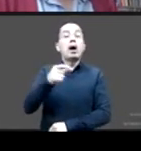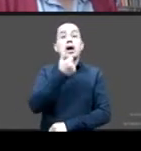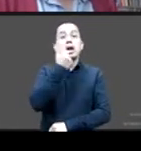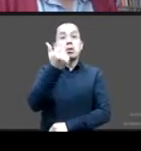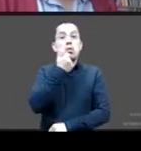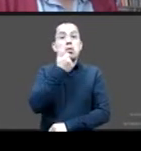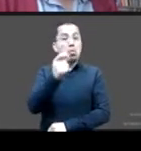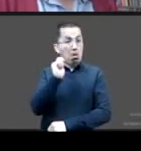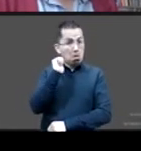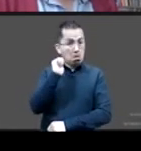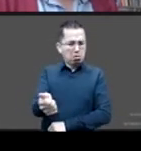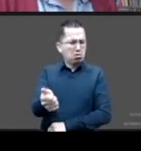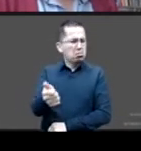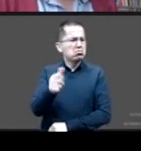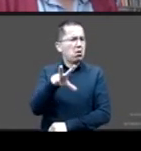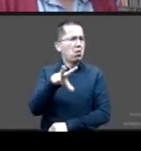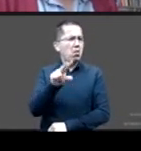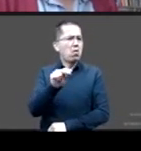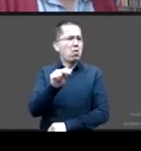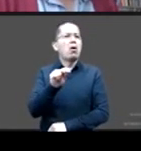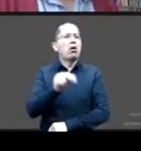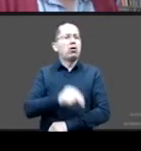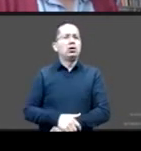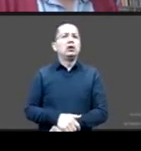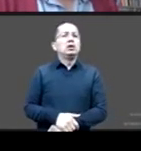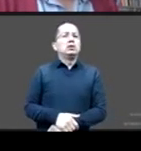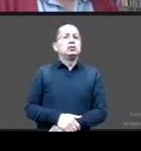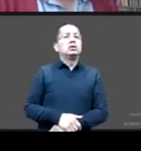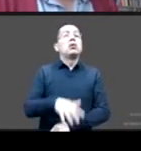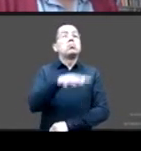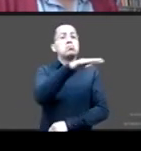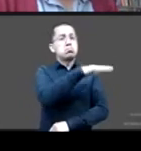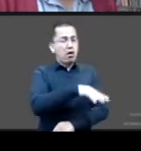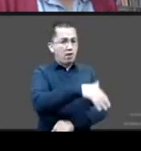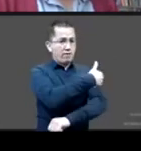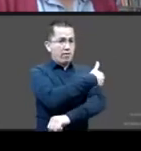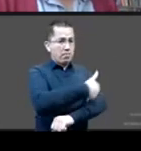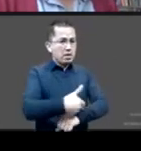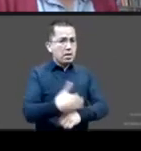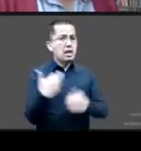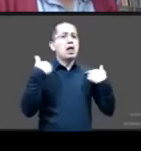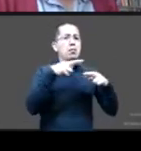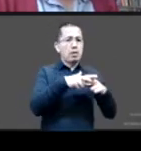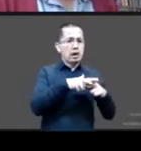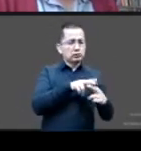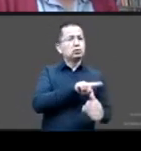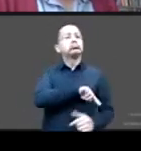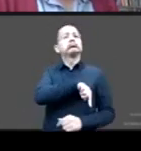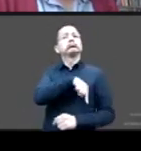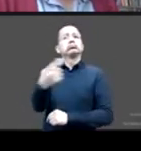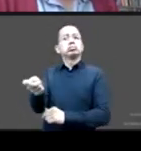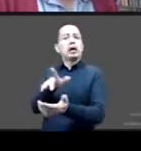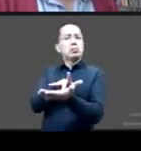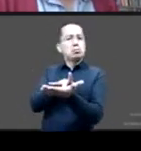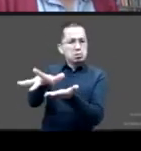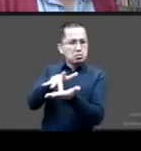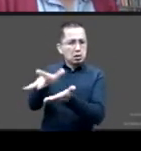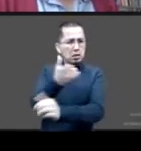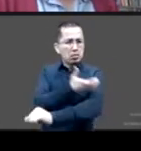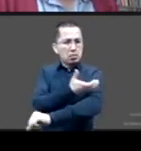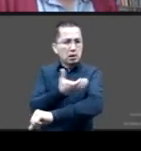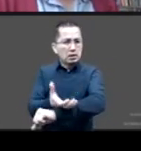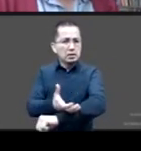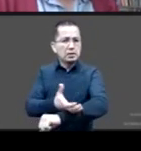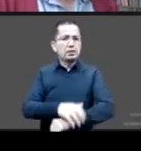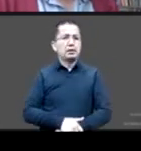estás solo. Tu familia y tus maestros te acompañarán.